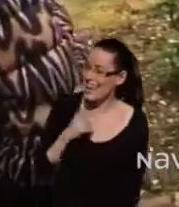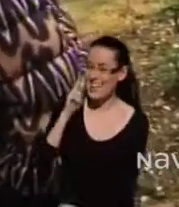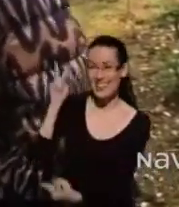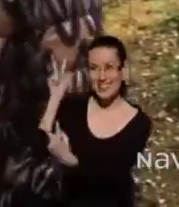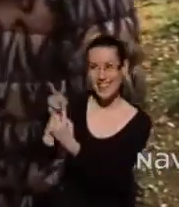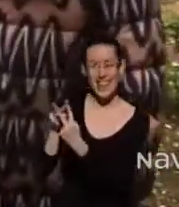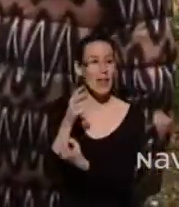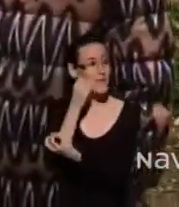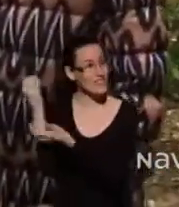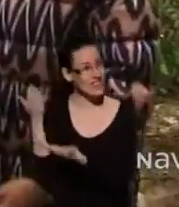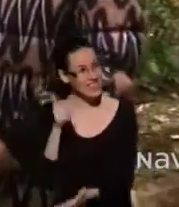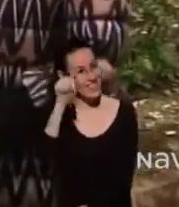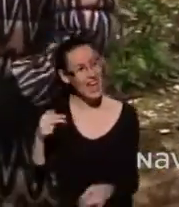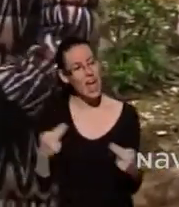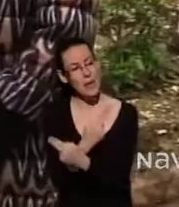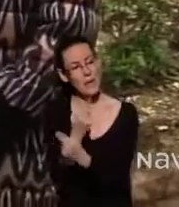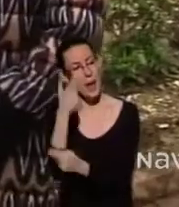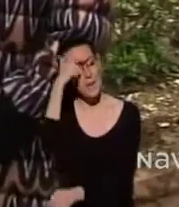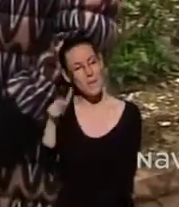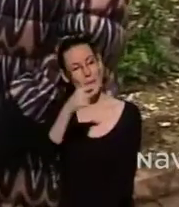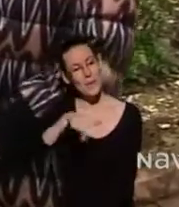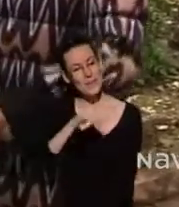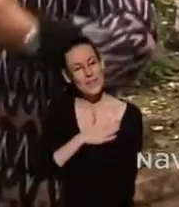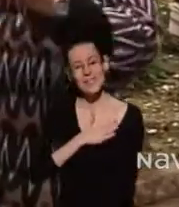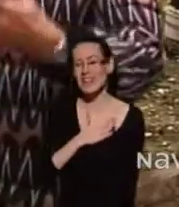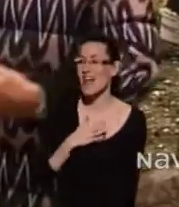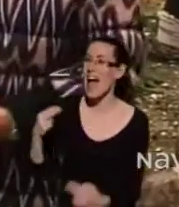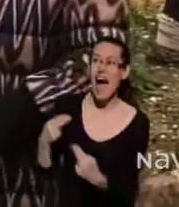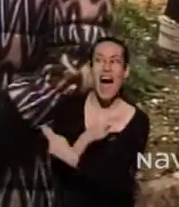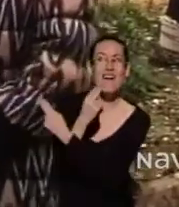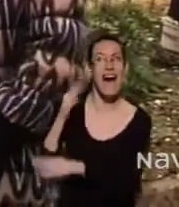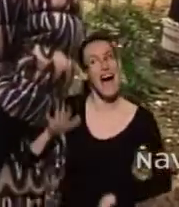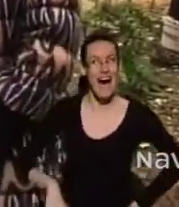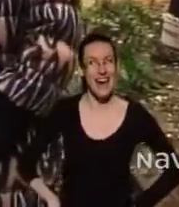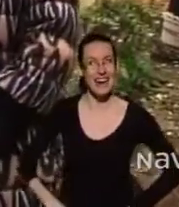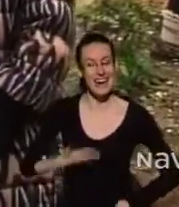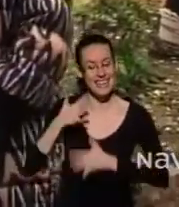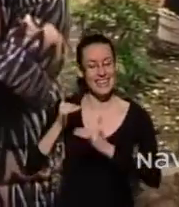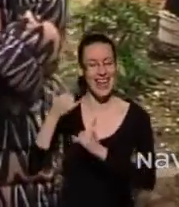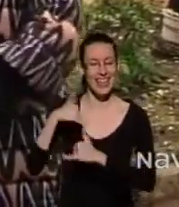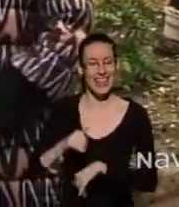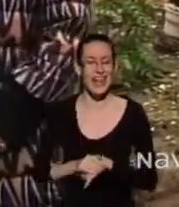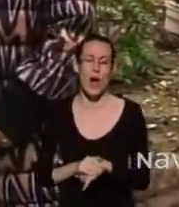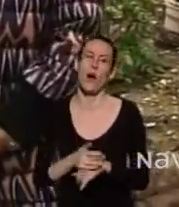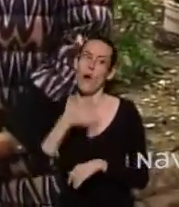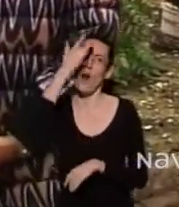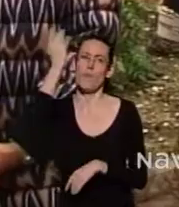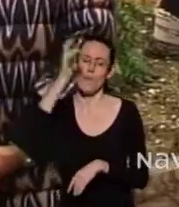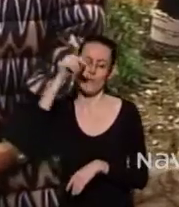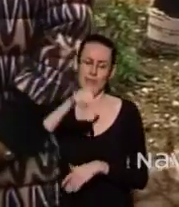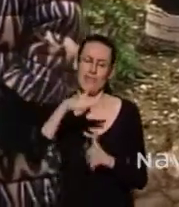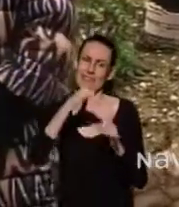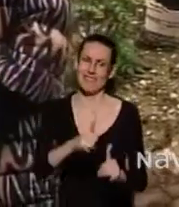conocerte. Bienvenida, Aibar, a nuestro pueblo. Encantada Aibar, de que hayáis que ya hemos llegado aquí. Ya. ¿Sí? Ya era hora de que pasaseis por nuestro